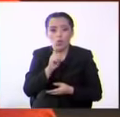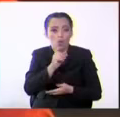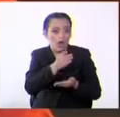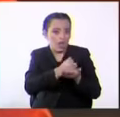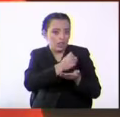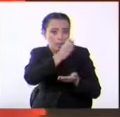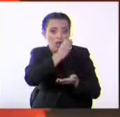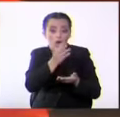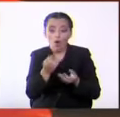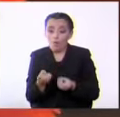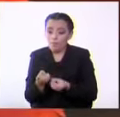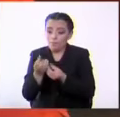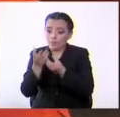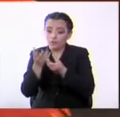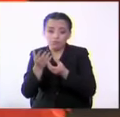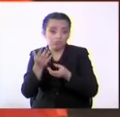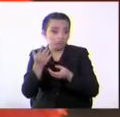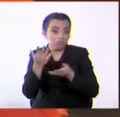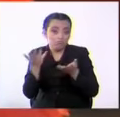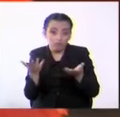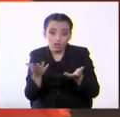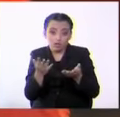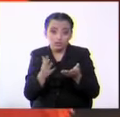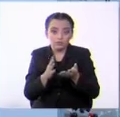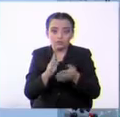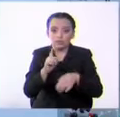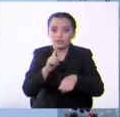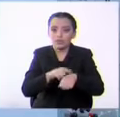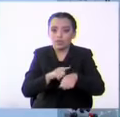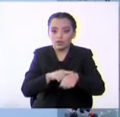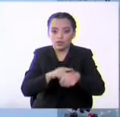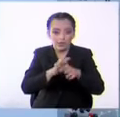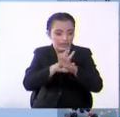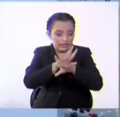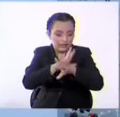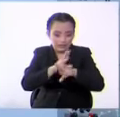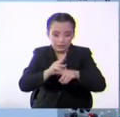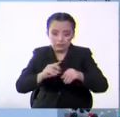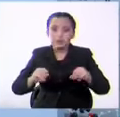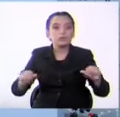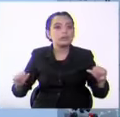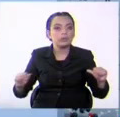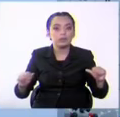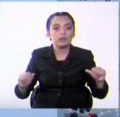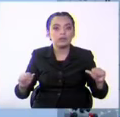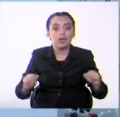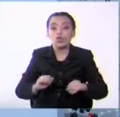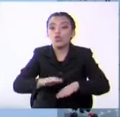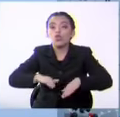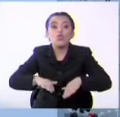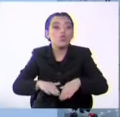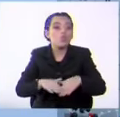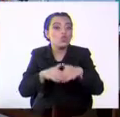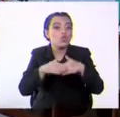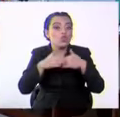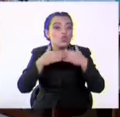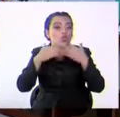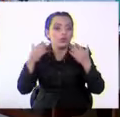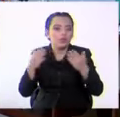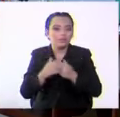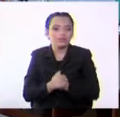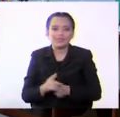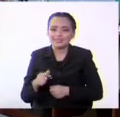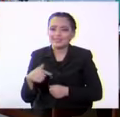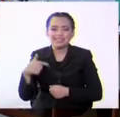permanentemente de la historia de la Tierra. Estos eventos de extinción son realmente comunes. En realidad,